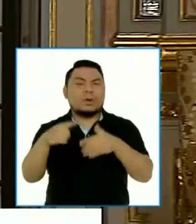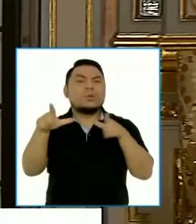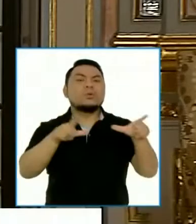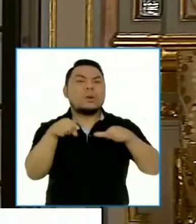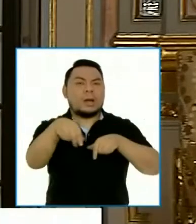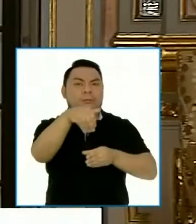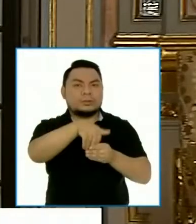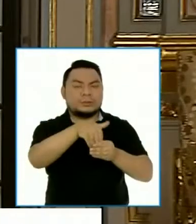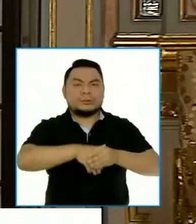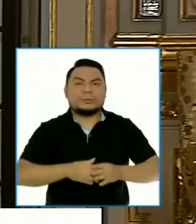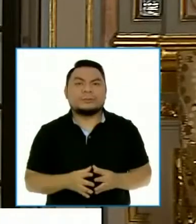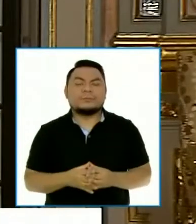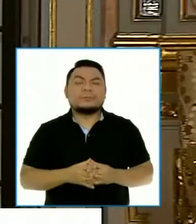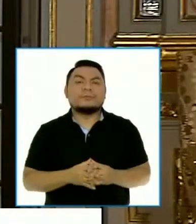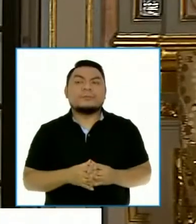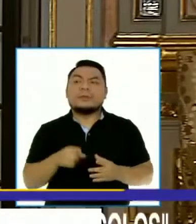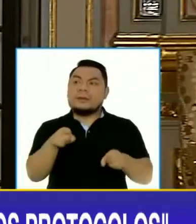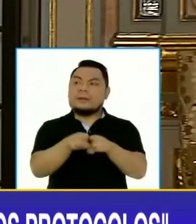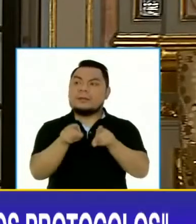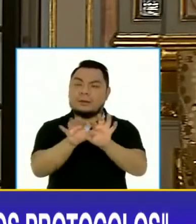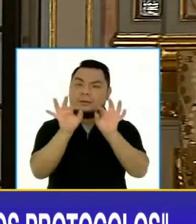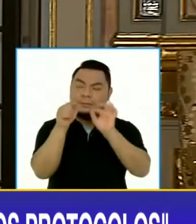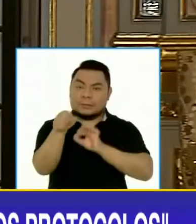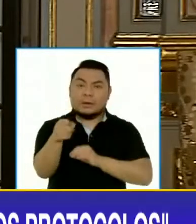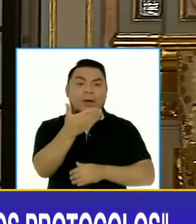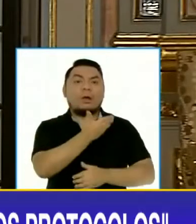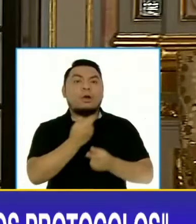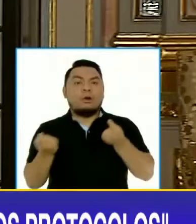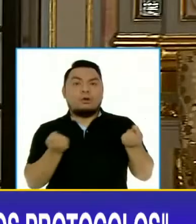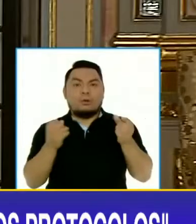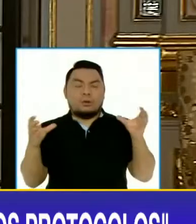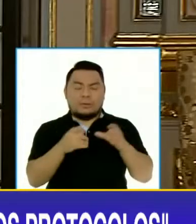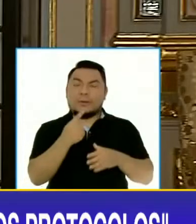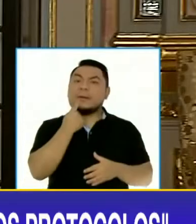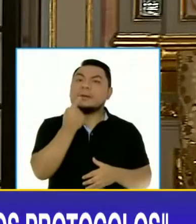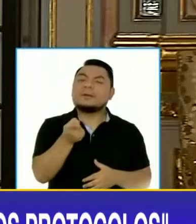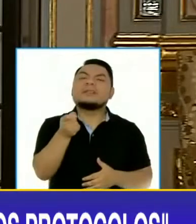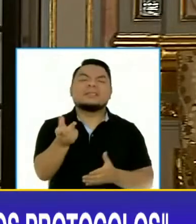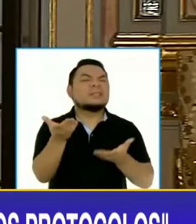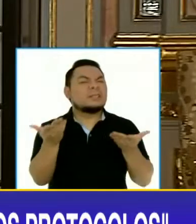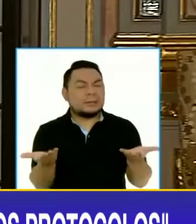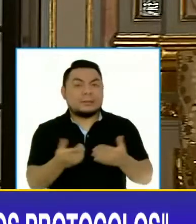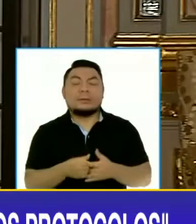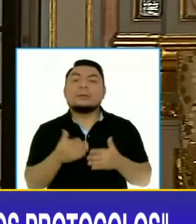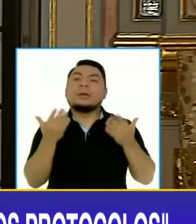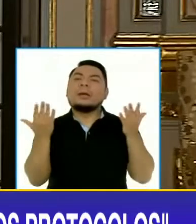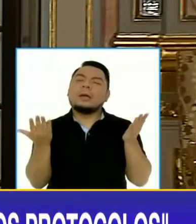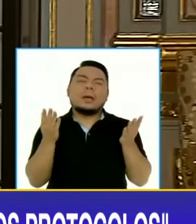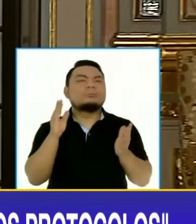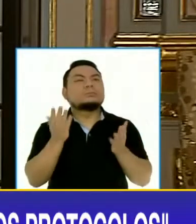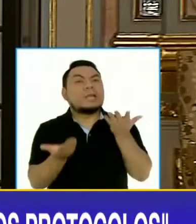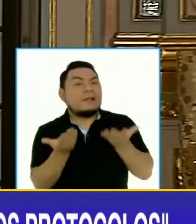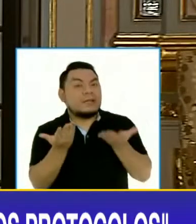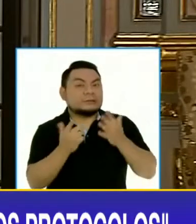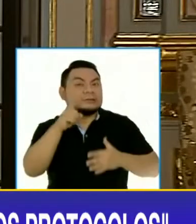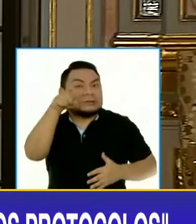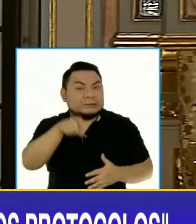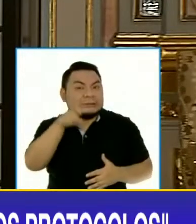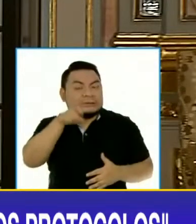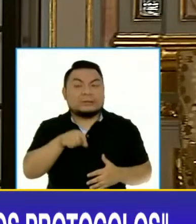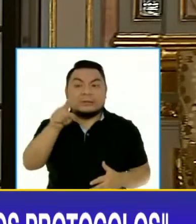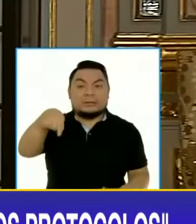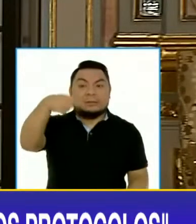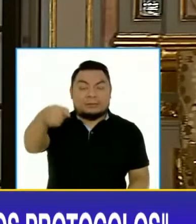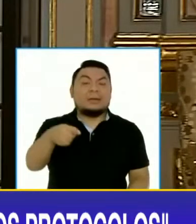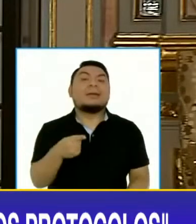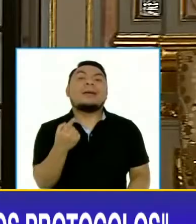votación. Asimismo, el gobierno ha establecido que, en caso sea necesario, el día